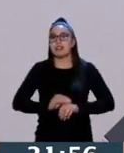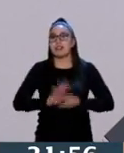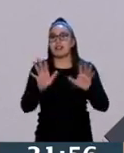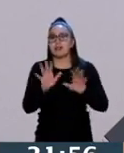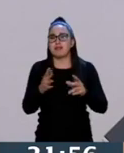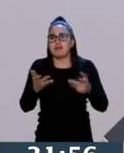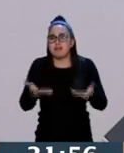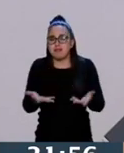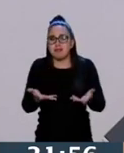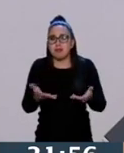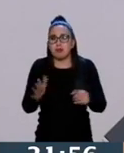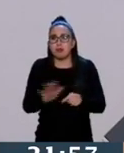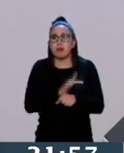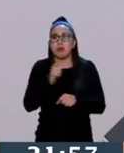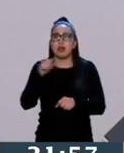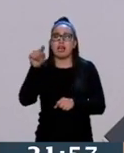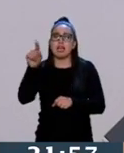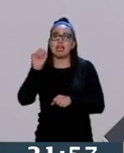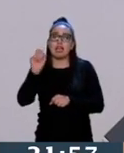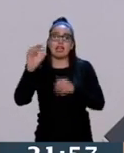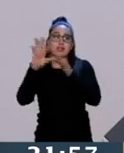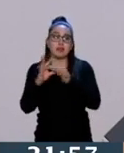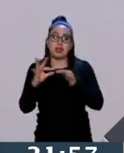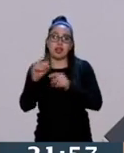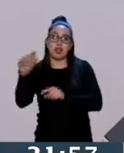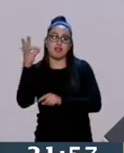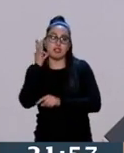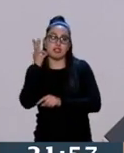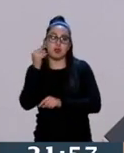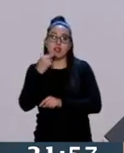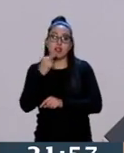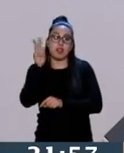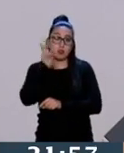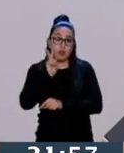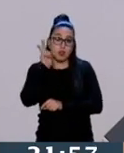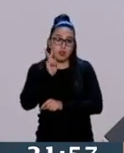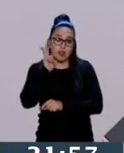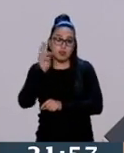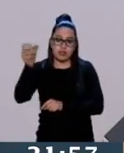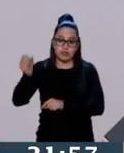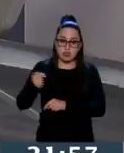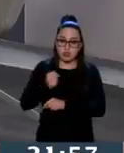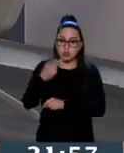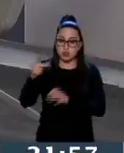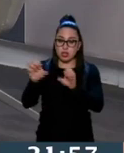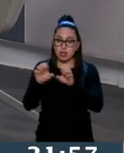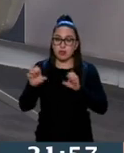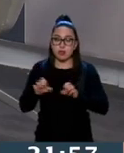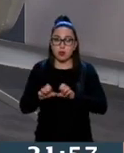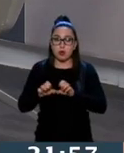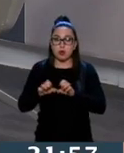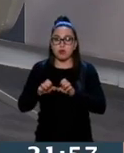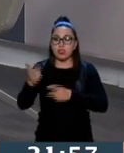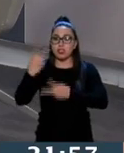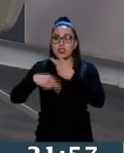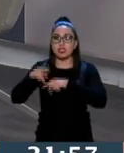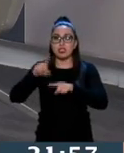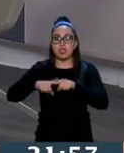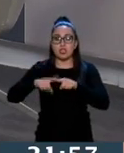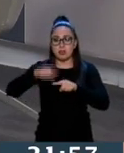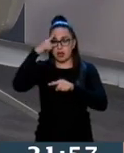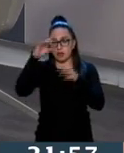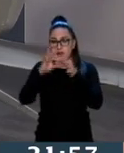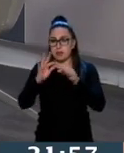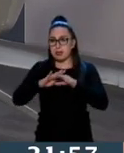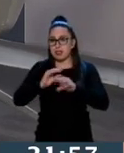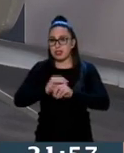qué hace referencia la Fiscalía en términos de evidencia y con la participación de qué especialidades para poderle dar